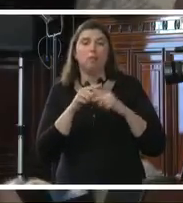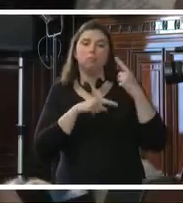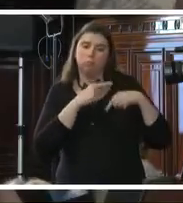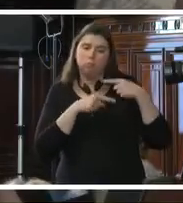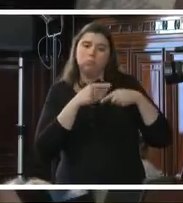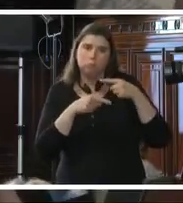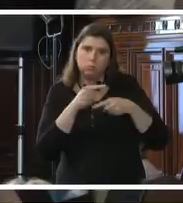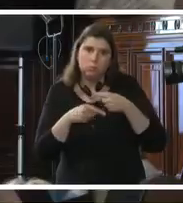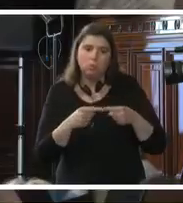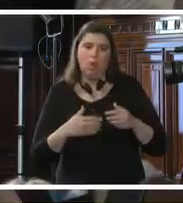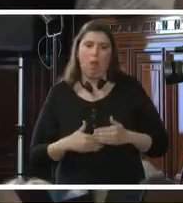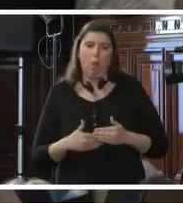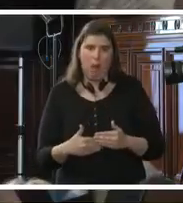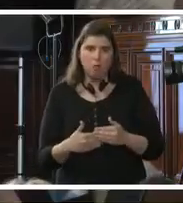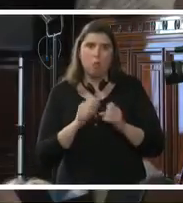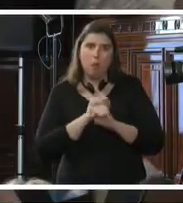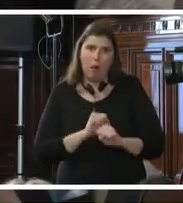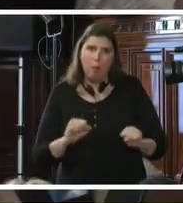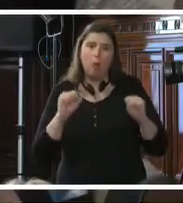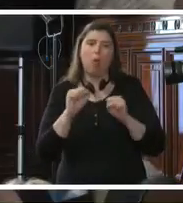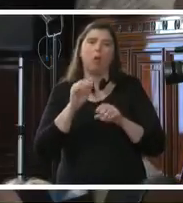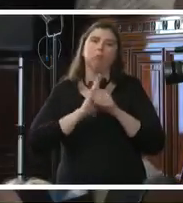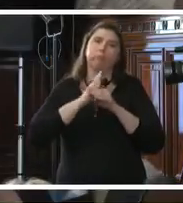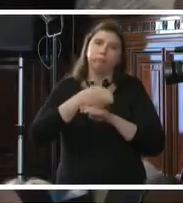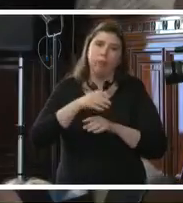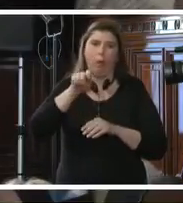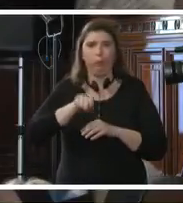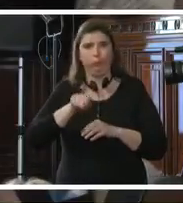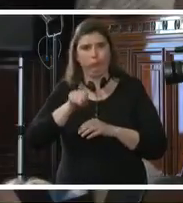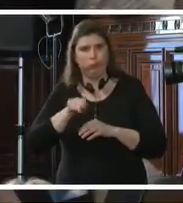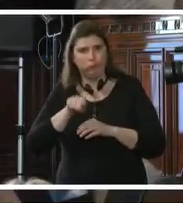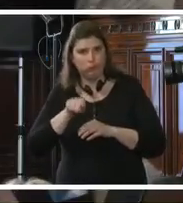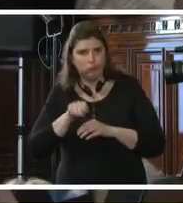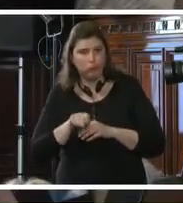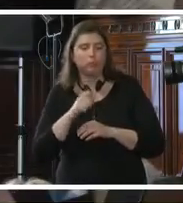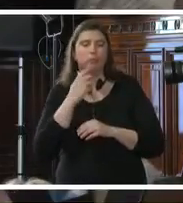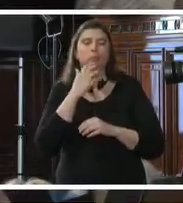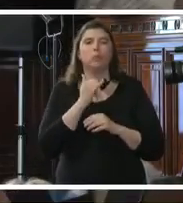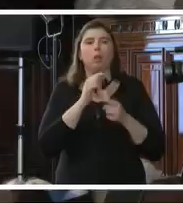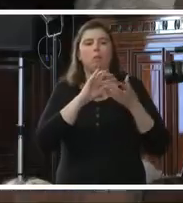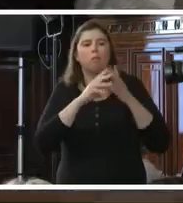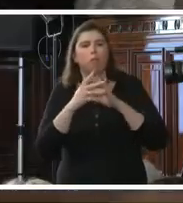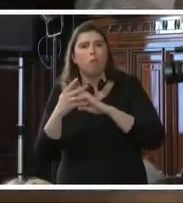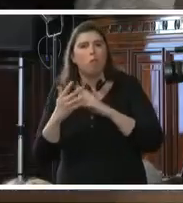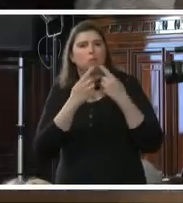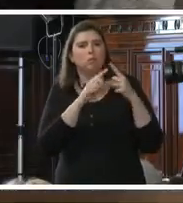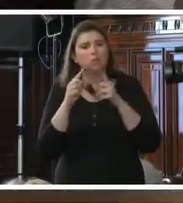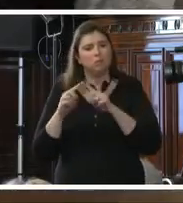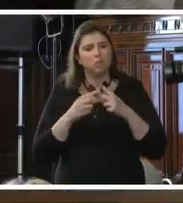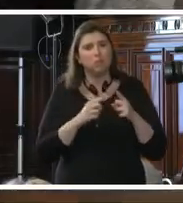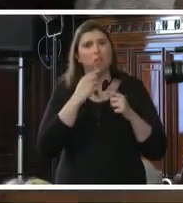del embarazo como condición para acceder a la justicia. Estereotipos que conducen a decisiones que avalan la